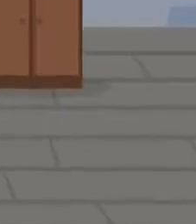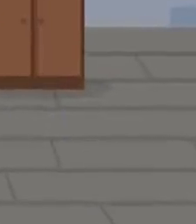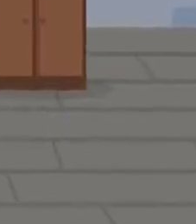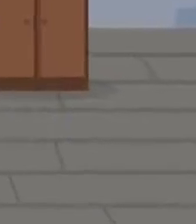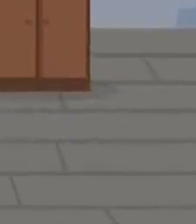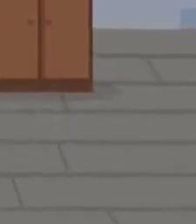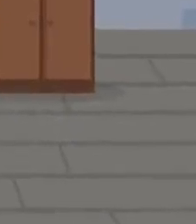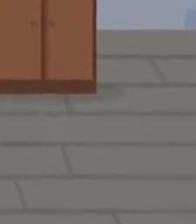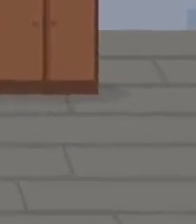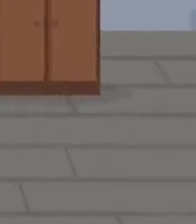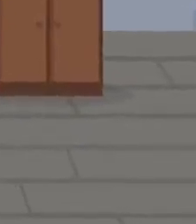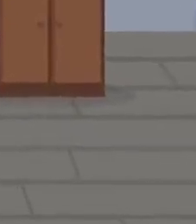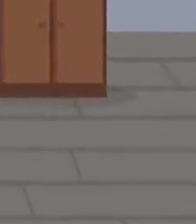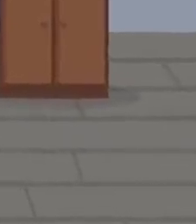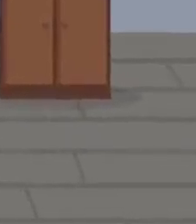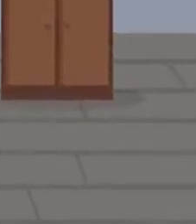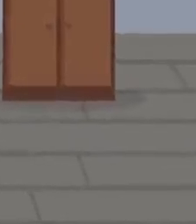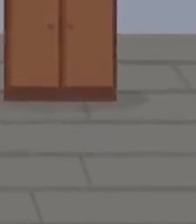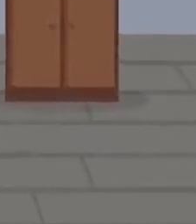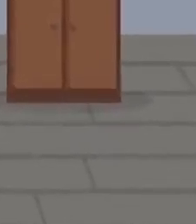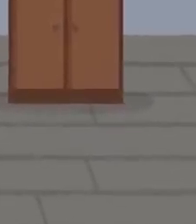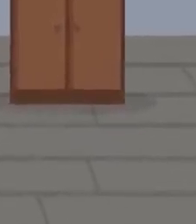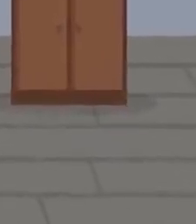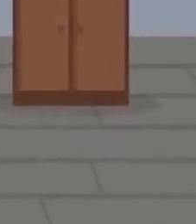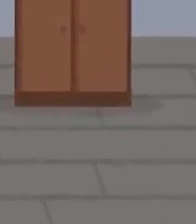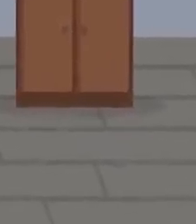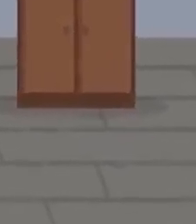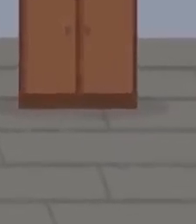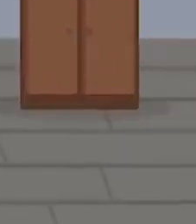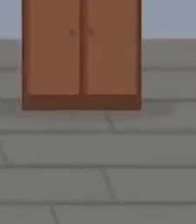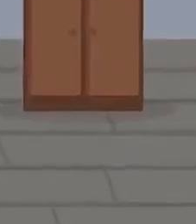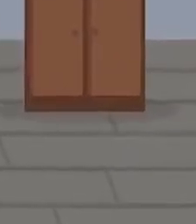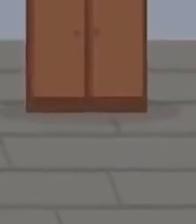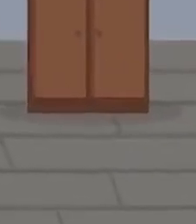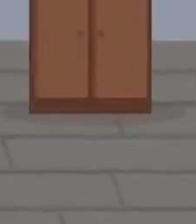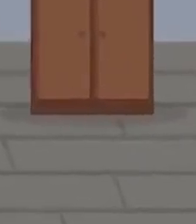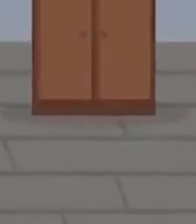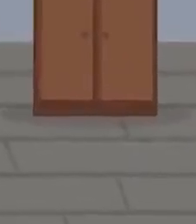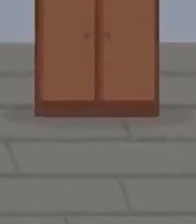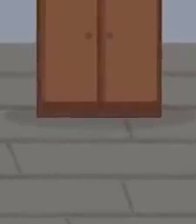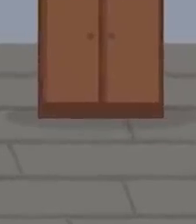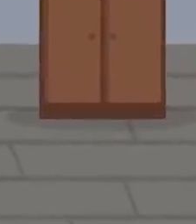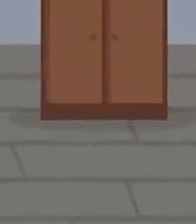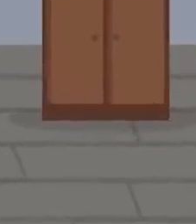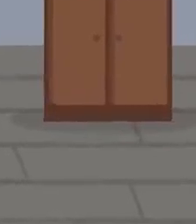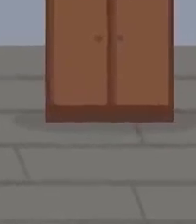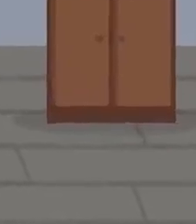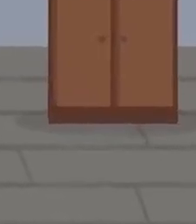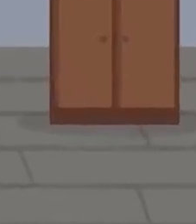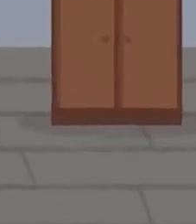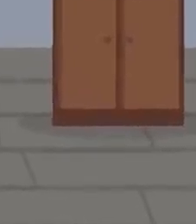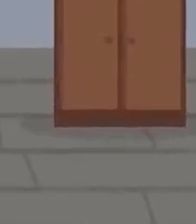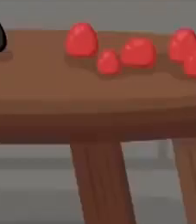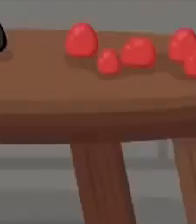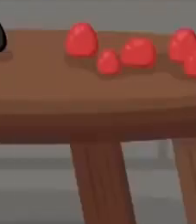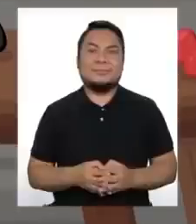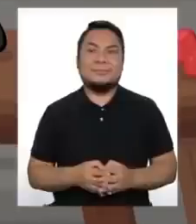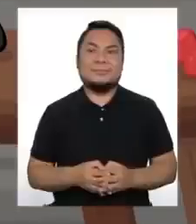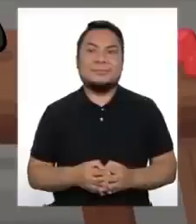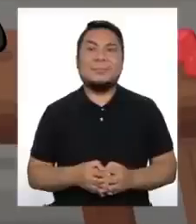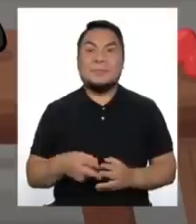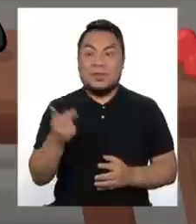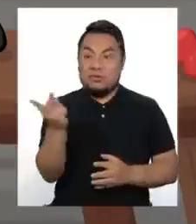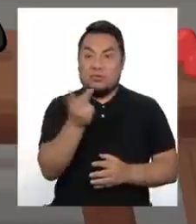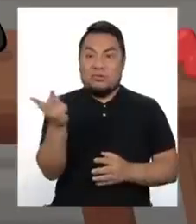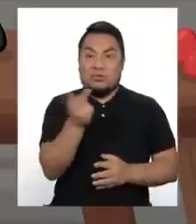Andrea y Tomás son hermanos. Ellos están jugando con las piedras que han coleccionado durante las vacaciones.